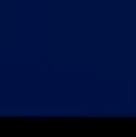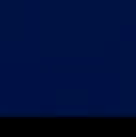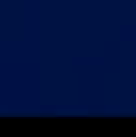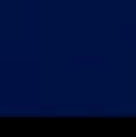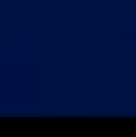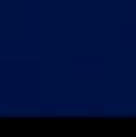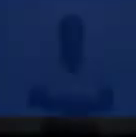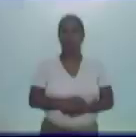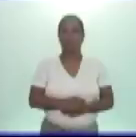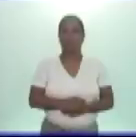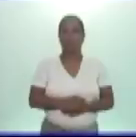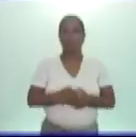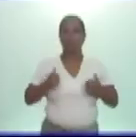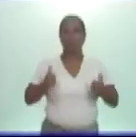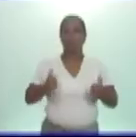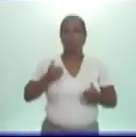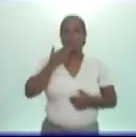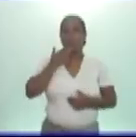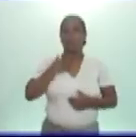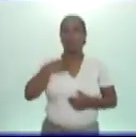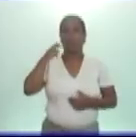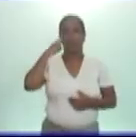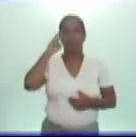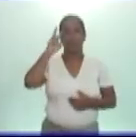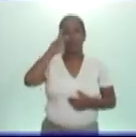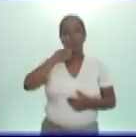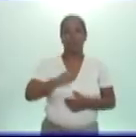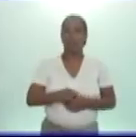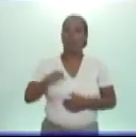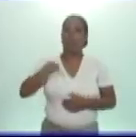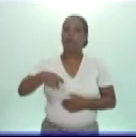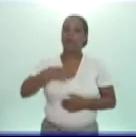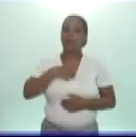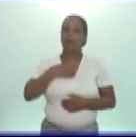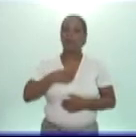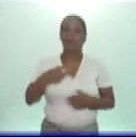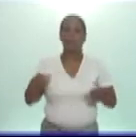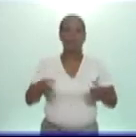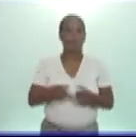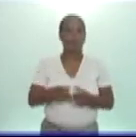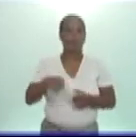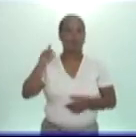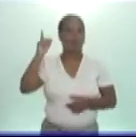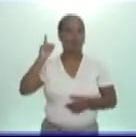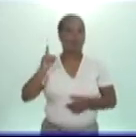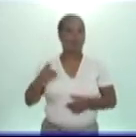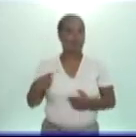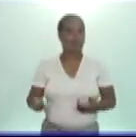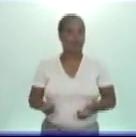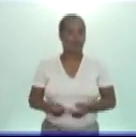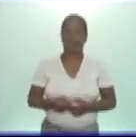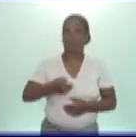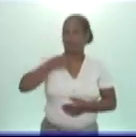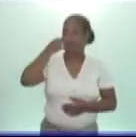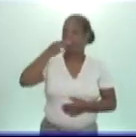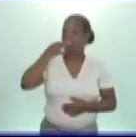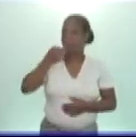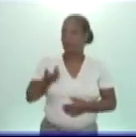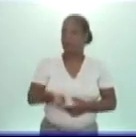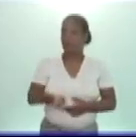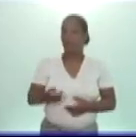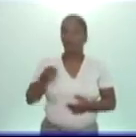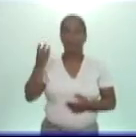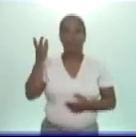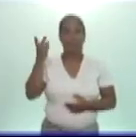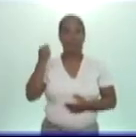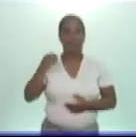Como ustedes han observado, aquí tenemos un grupo de datos que están expresados mediante el valor del peso